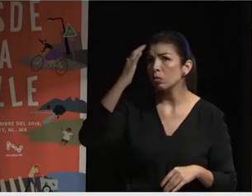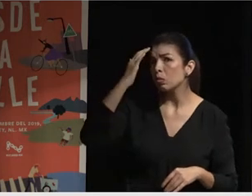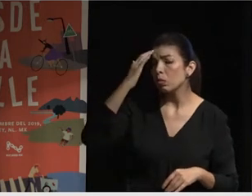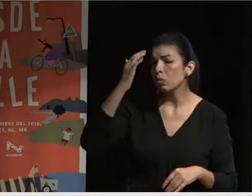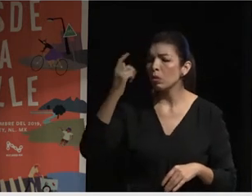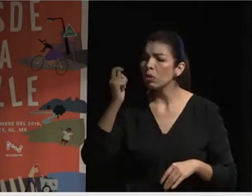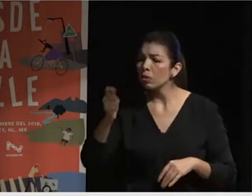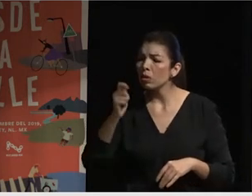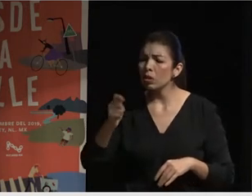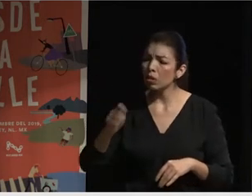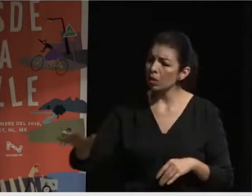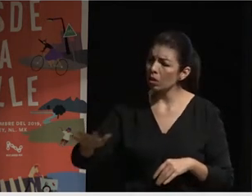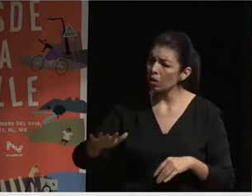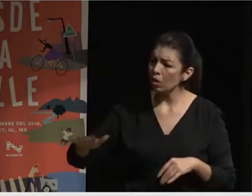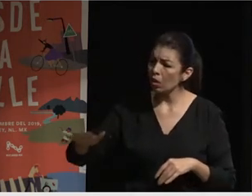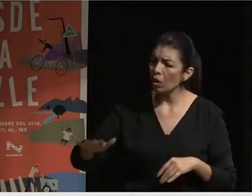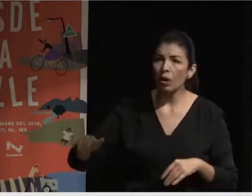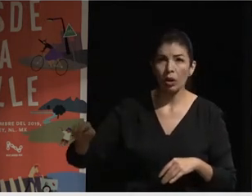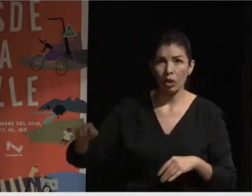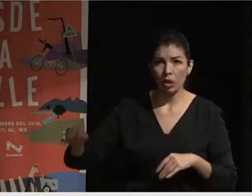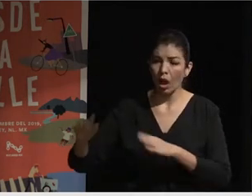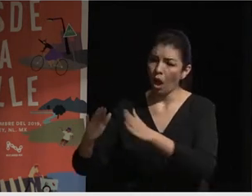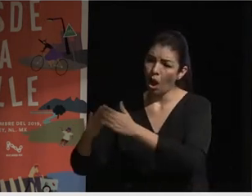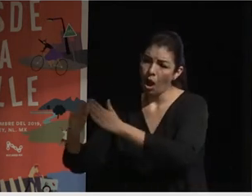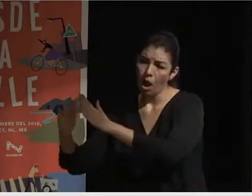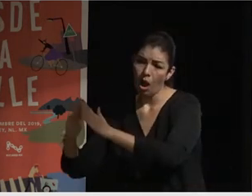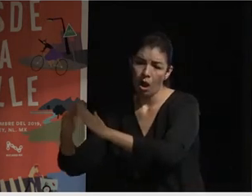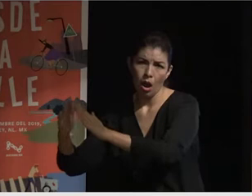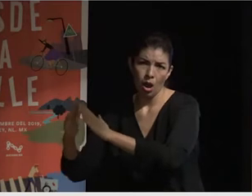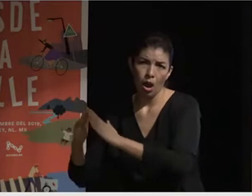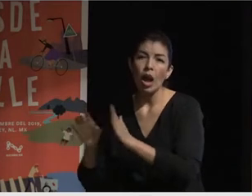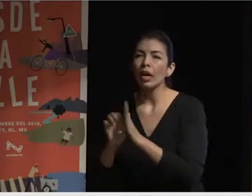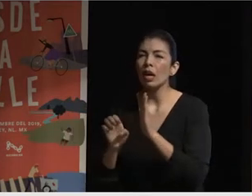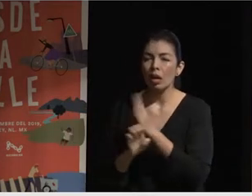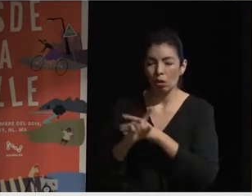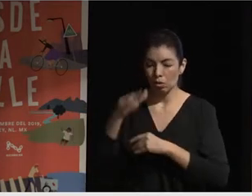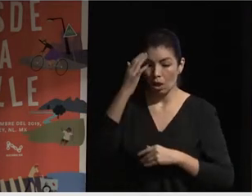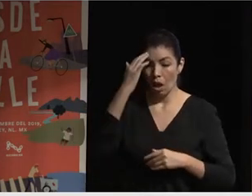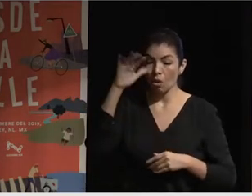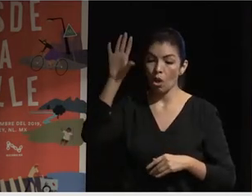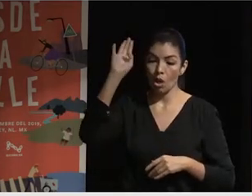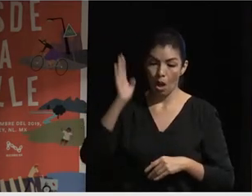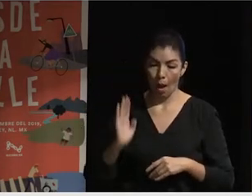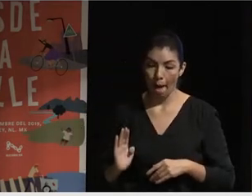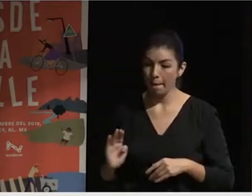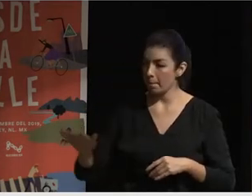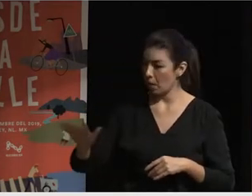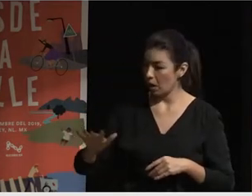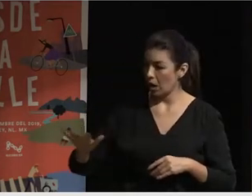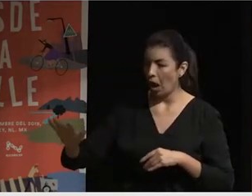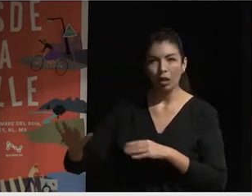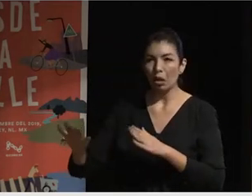uso palabras como favela, comuna, digo gracias a Rápido y Furioso y que se hizo en Brasil, pues identifican a la favela, pero está